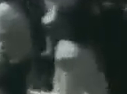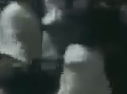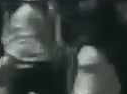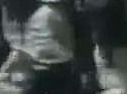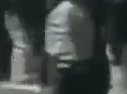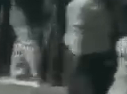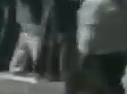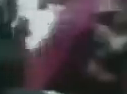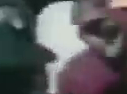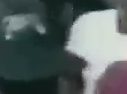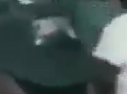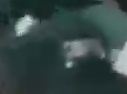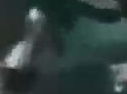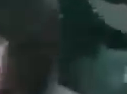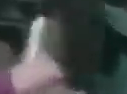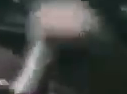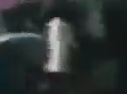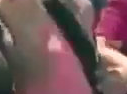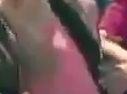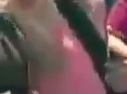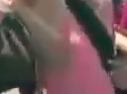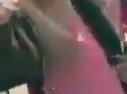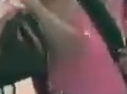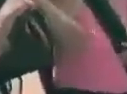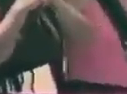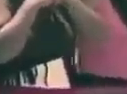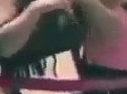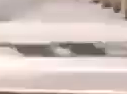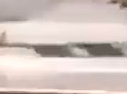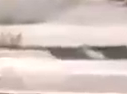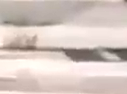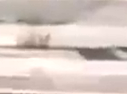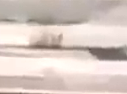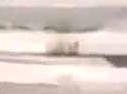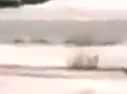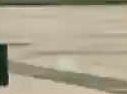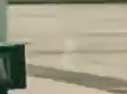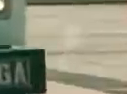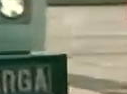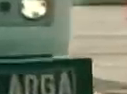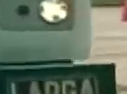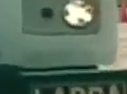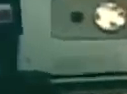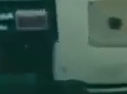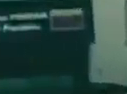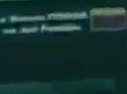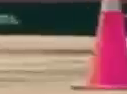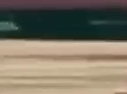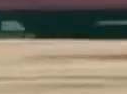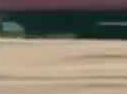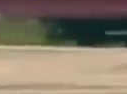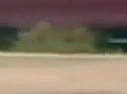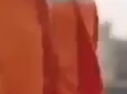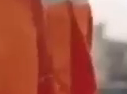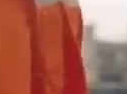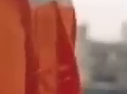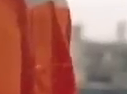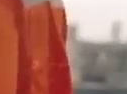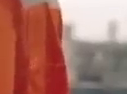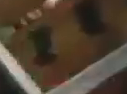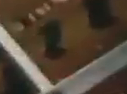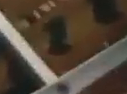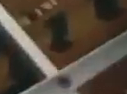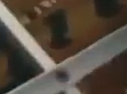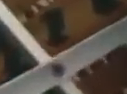pero nos pusimos de pie, hombres y mujeres, civiles y militares, trabajadores, a la altura de Bolívar estamos. Que